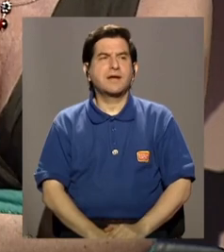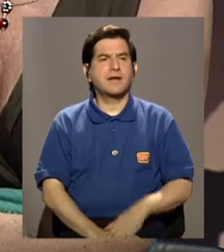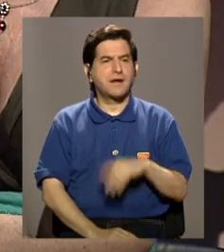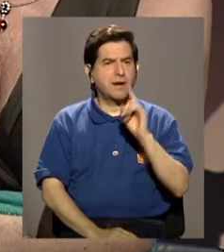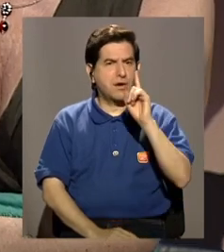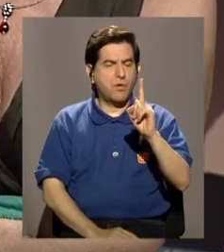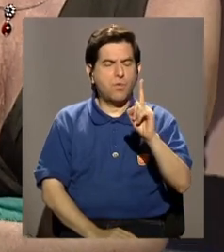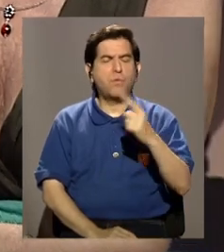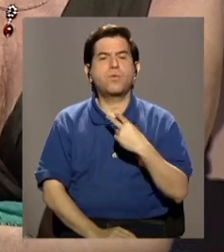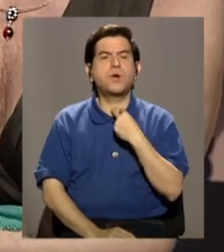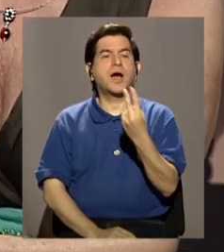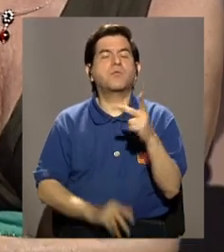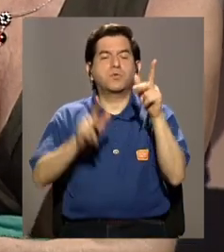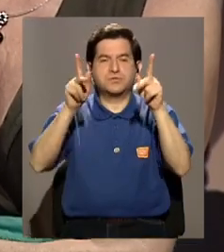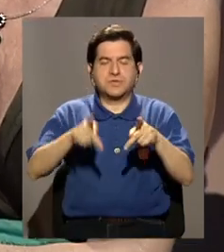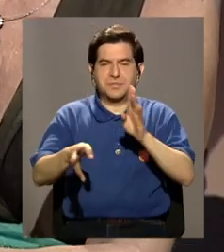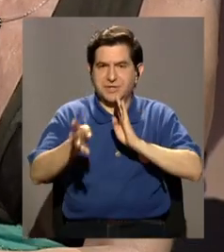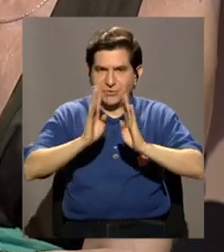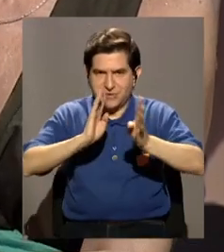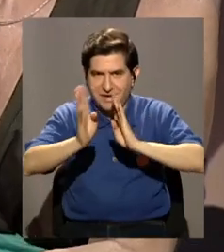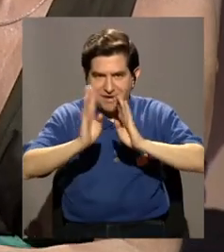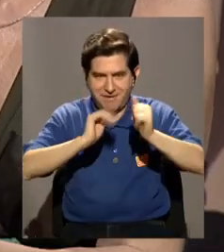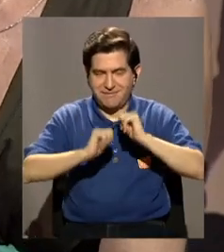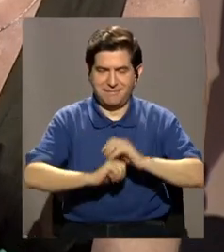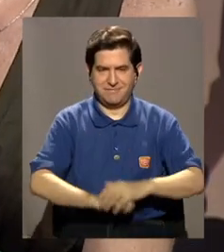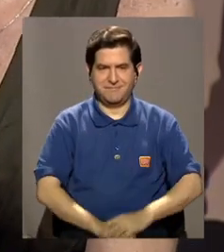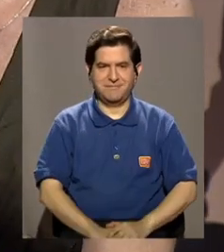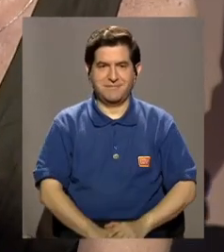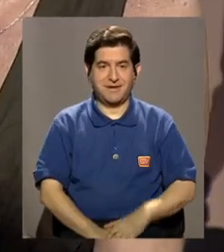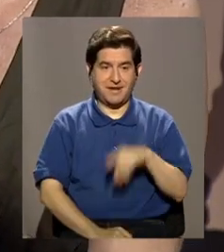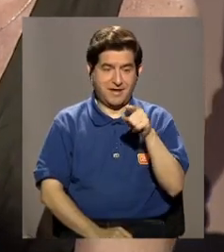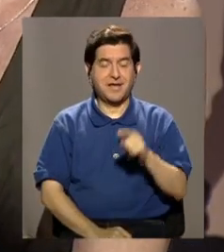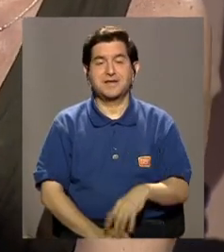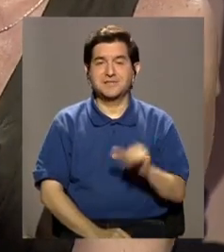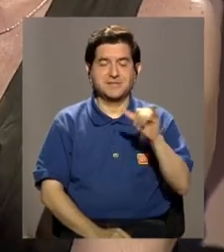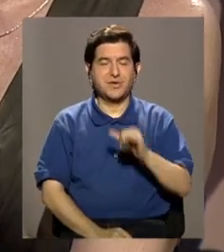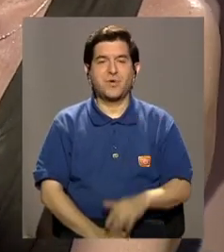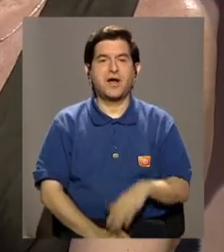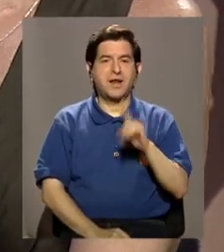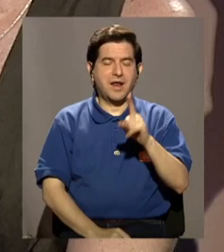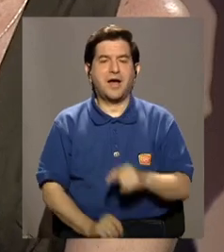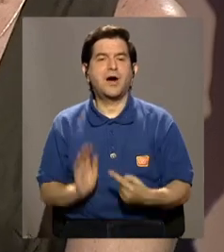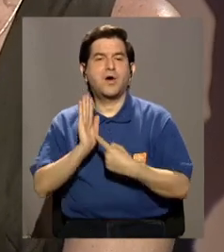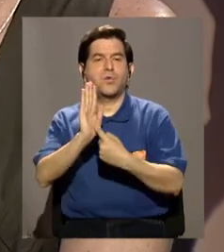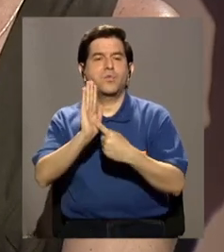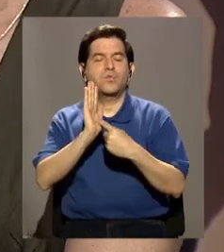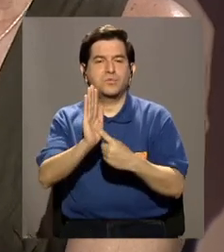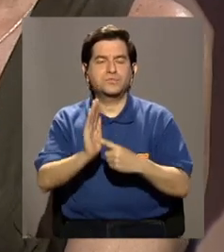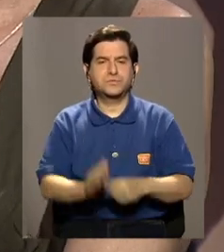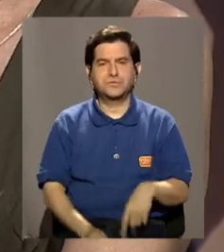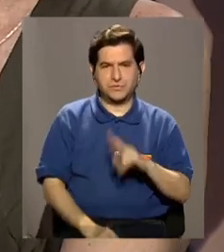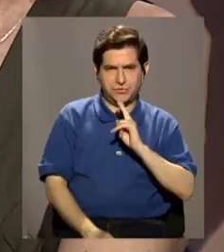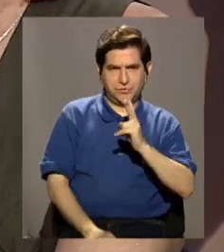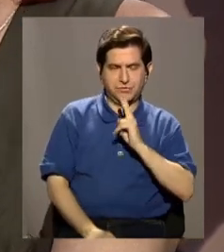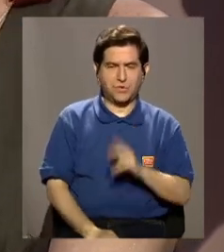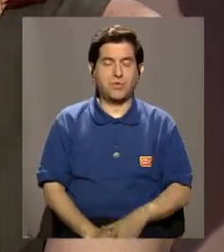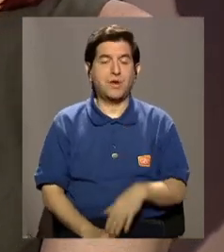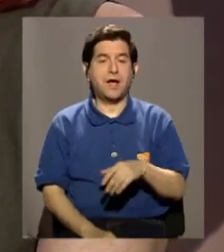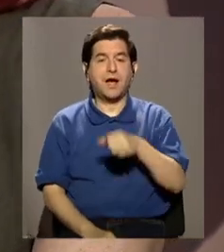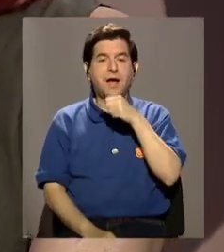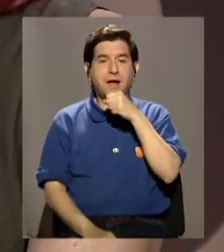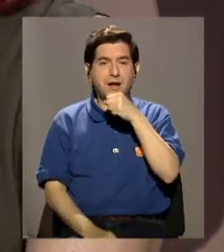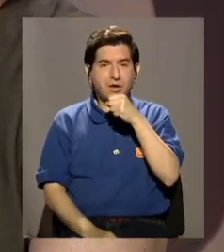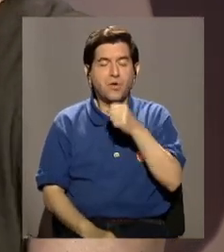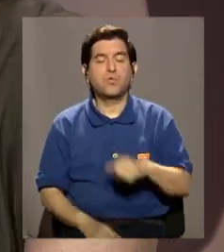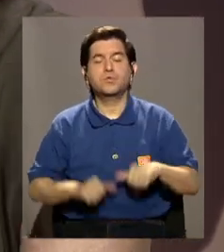voz de un locutor por qué es reality show entonces hay una voz permanente de un locutor